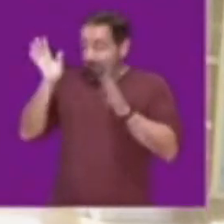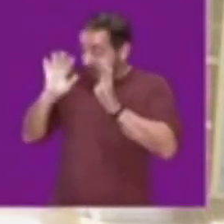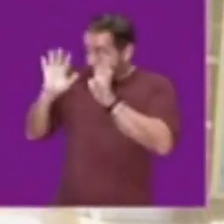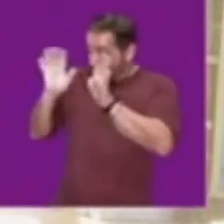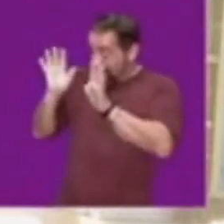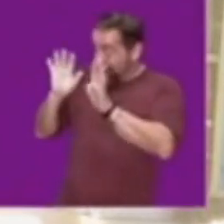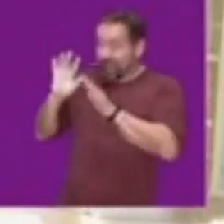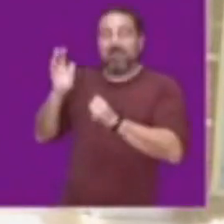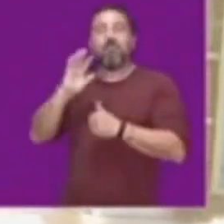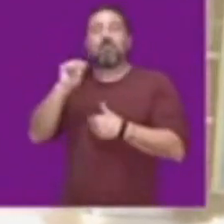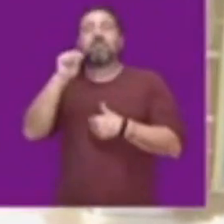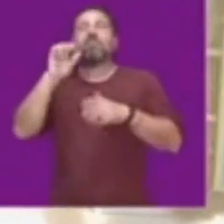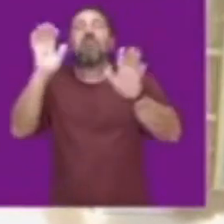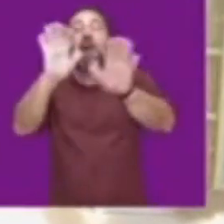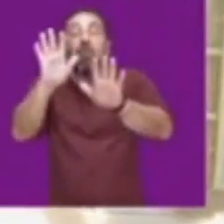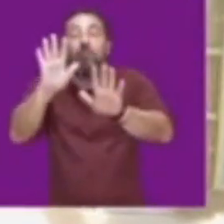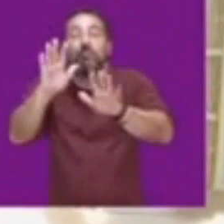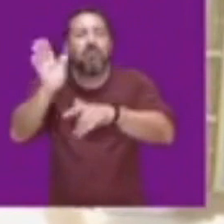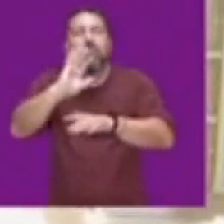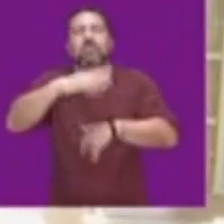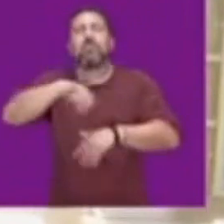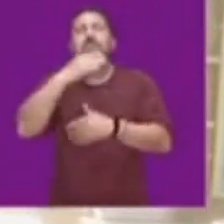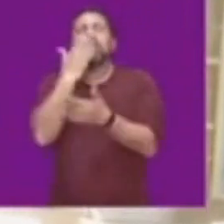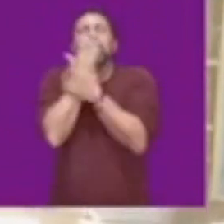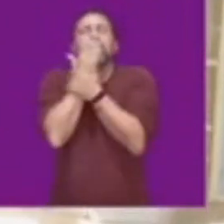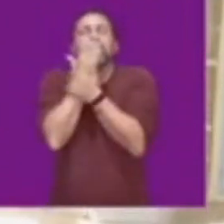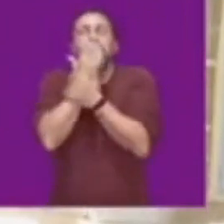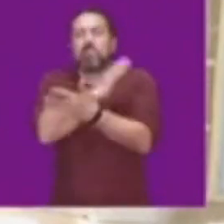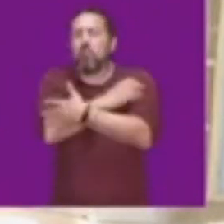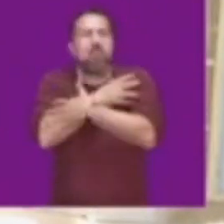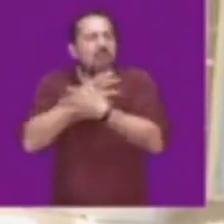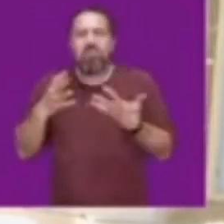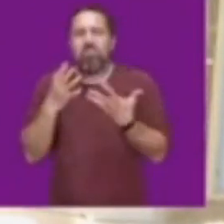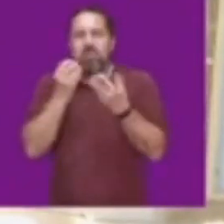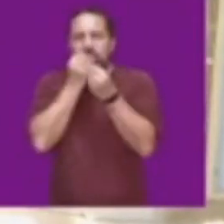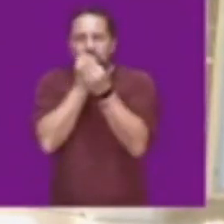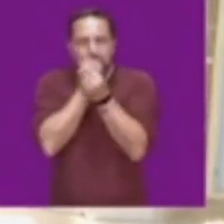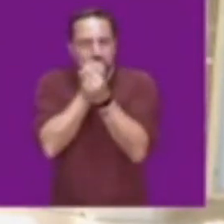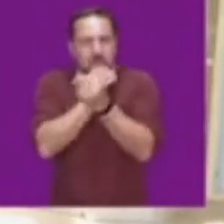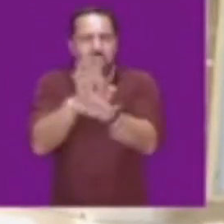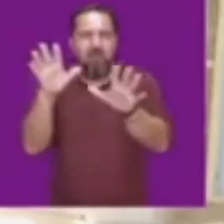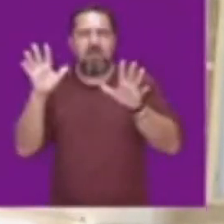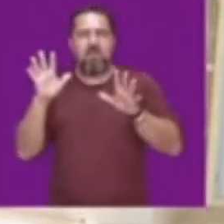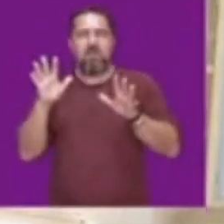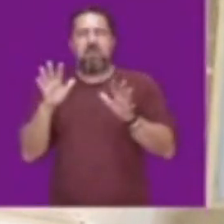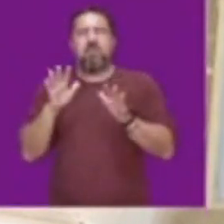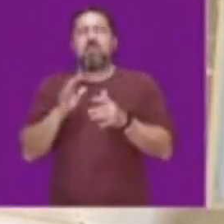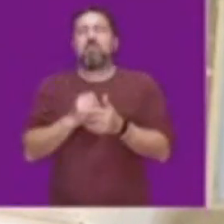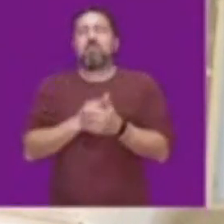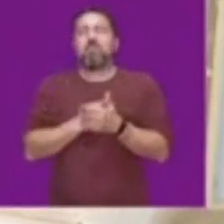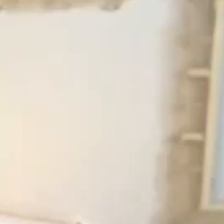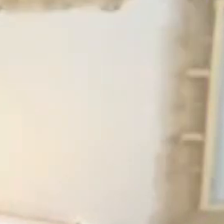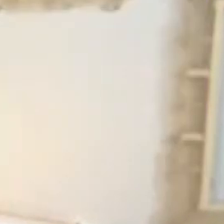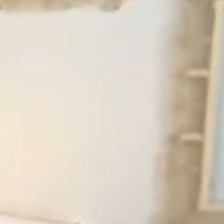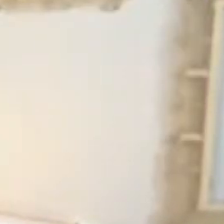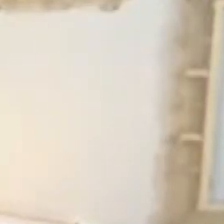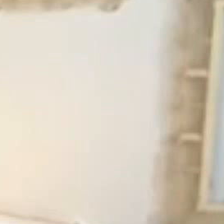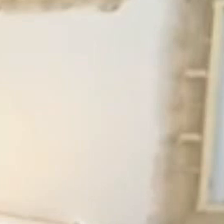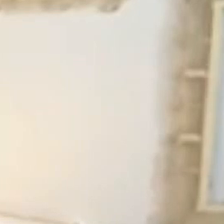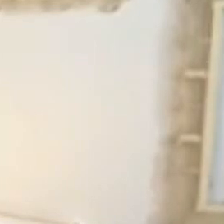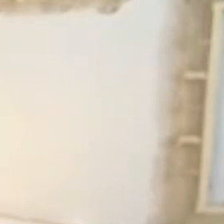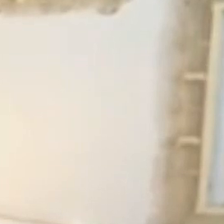Chema! ¡Adiós, chicos! ¿Un beso grande? No. No te lo cuento. No te